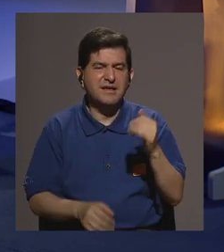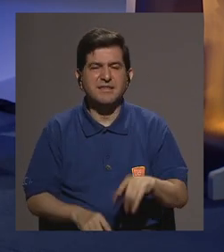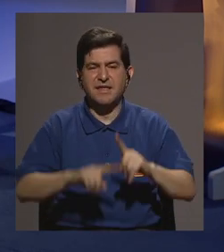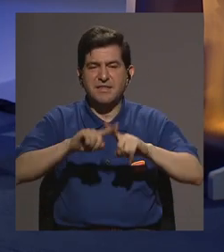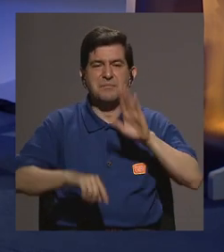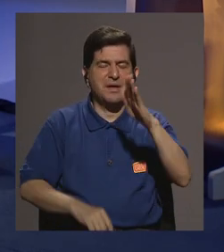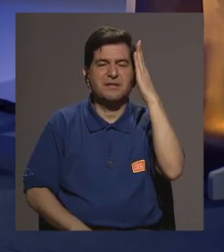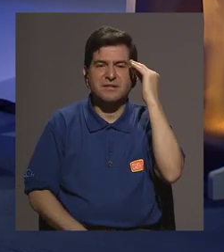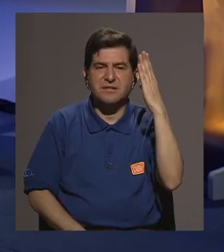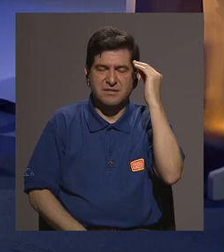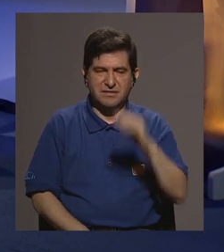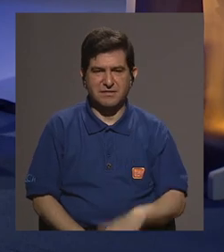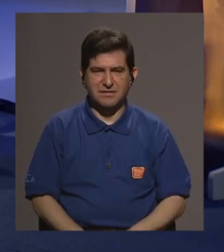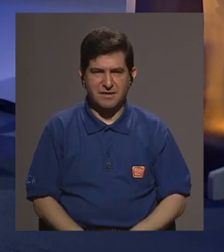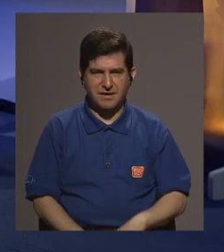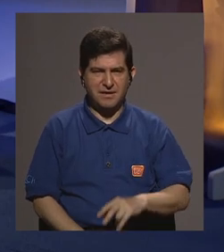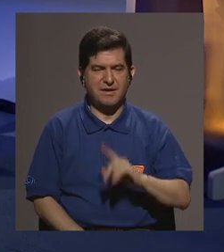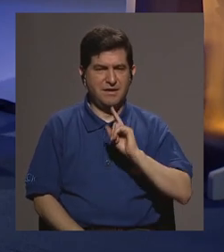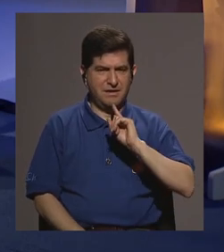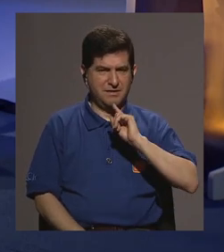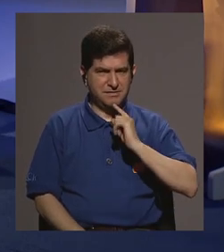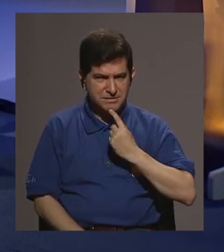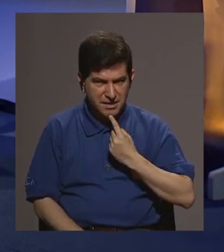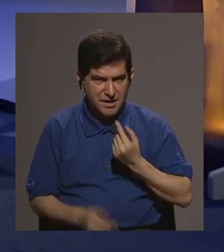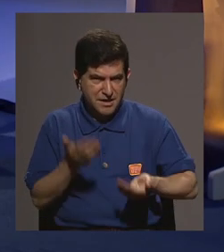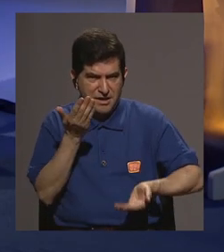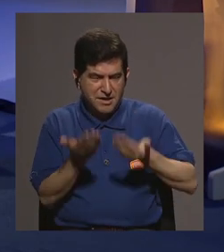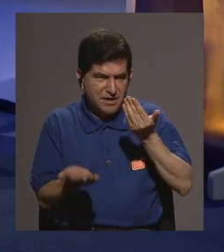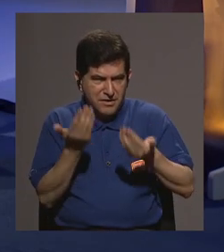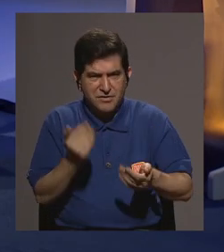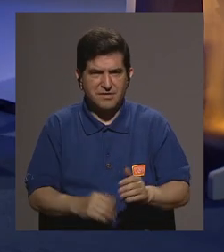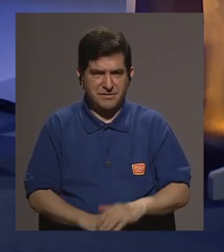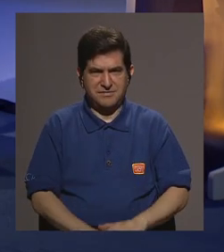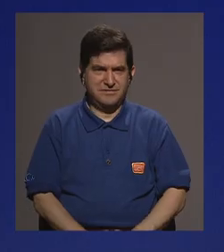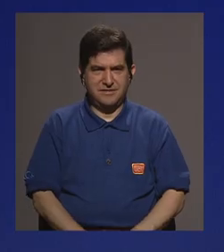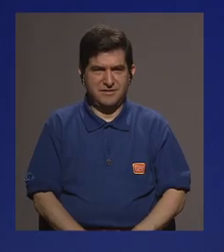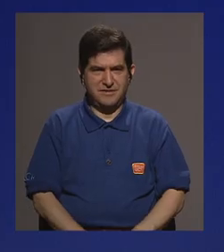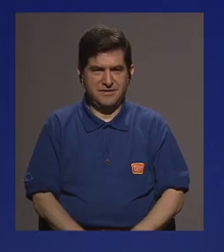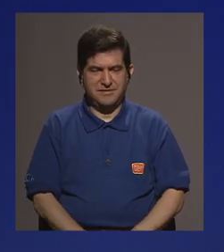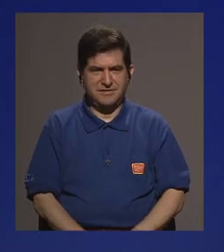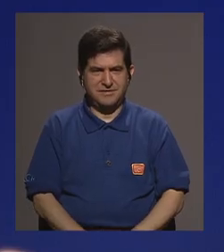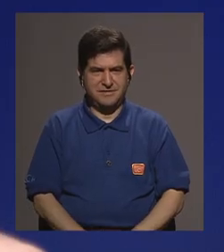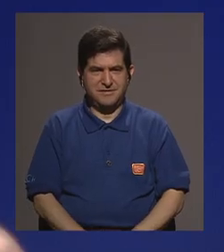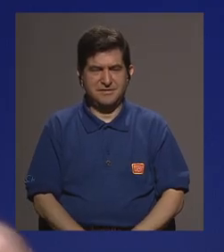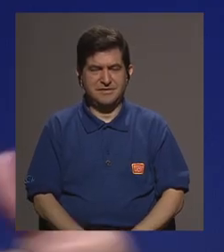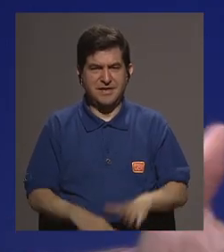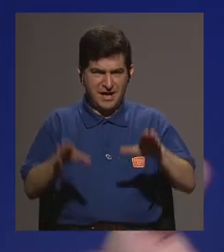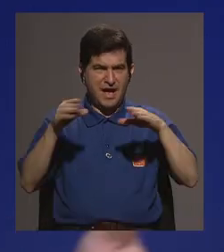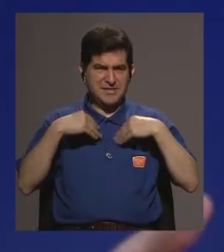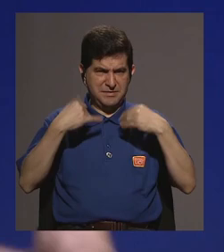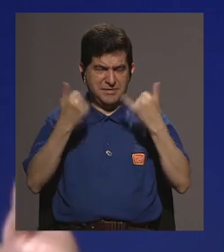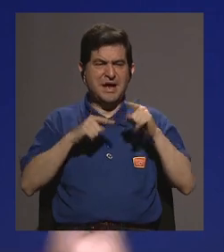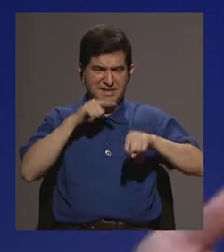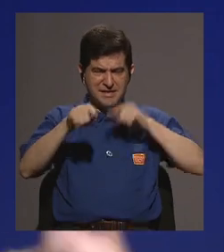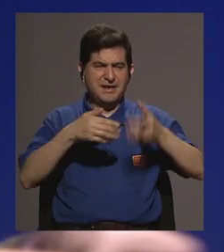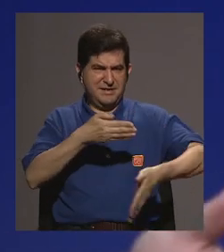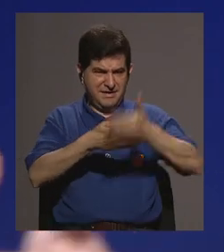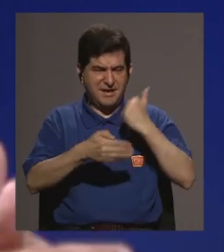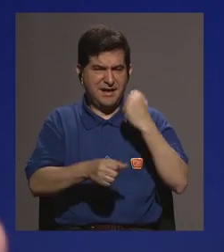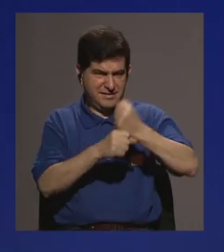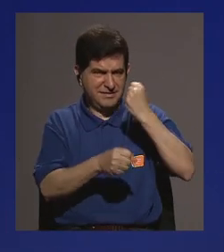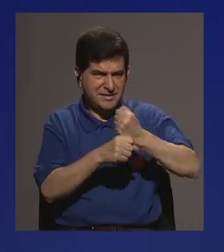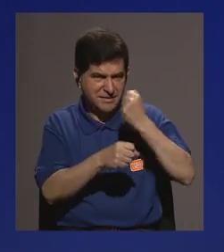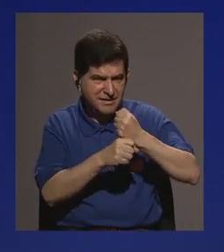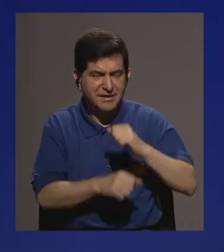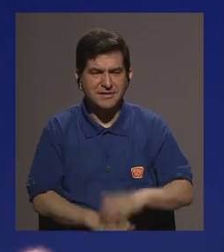ahí que tan en serio tomas o sea ya he recibido críticas en el pasado